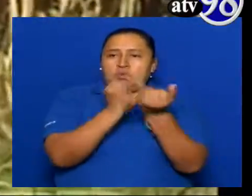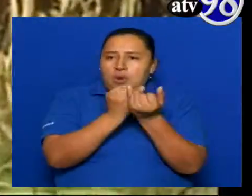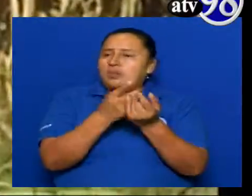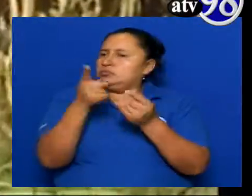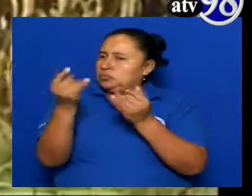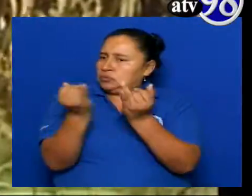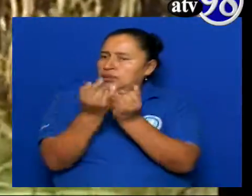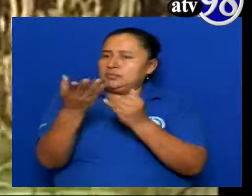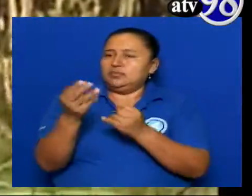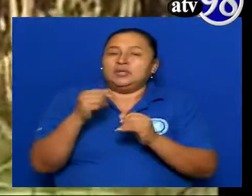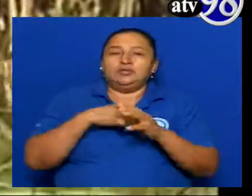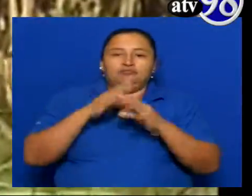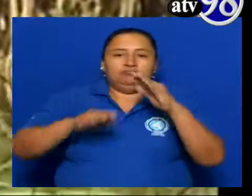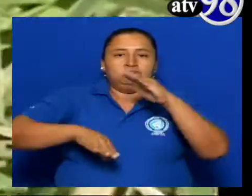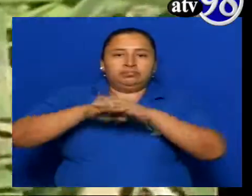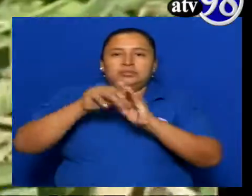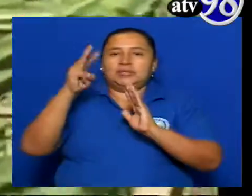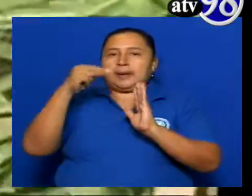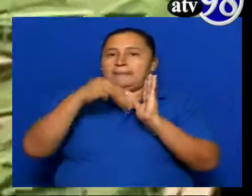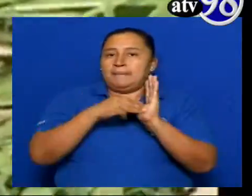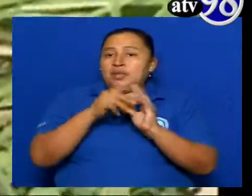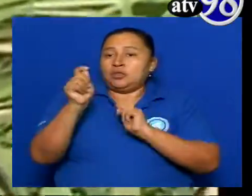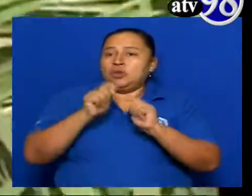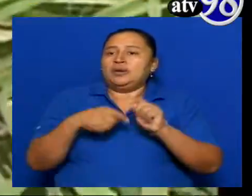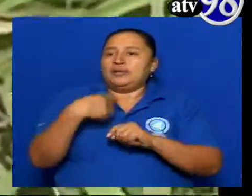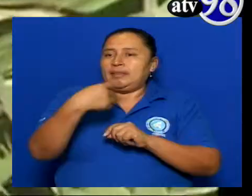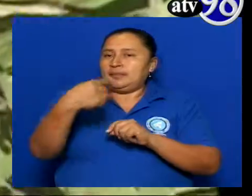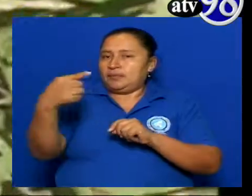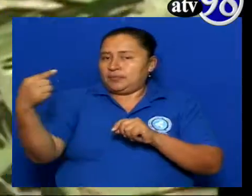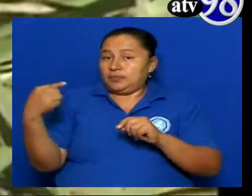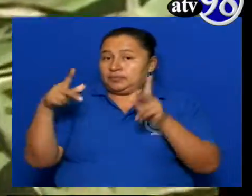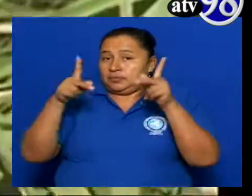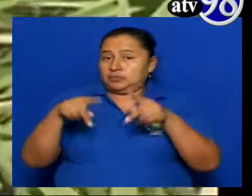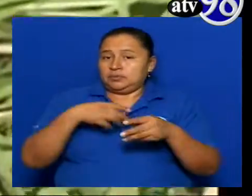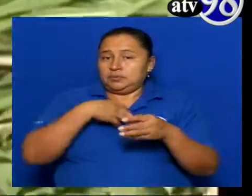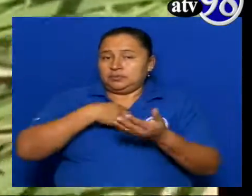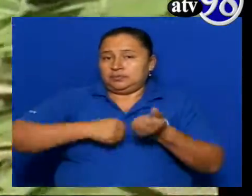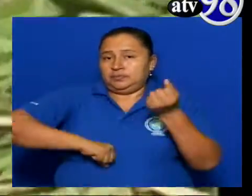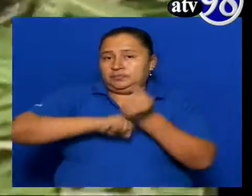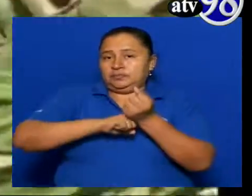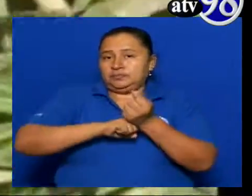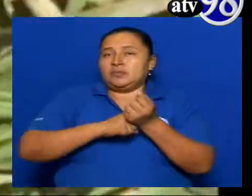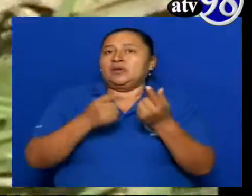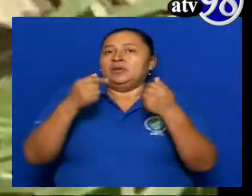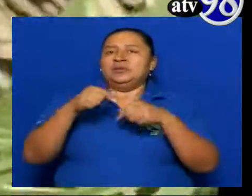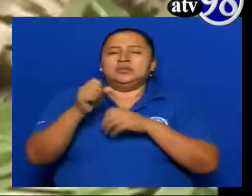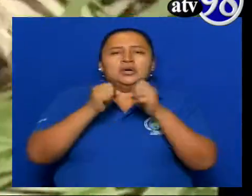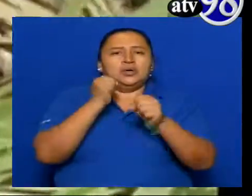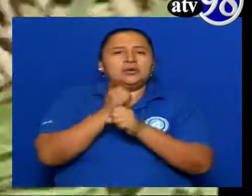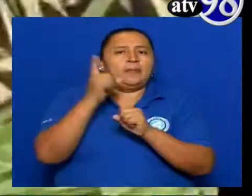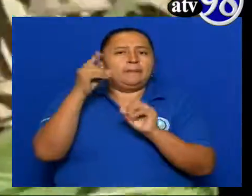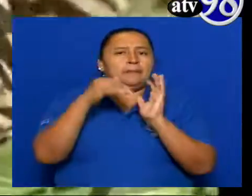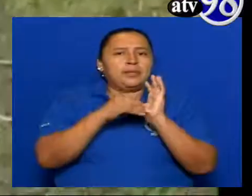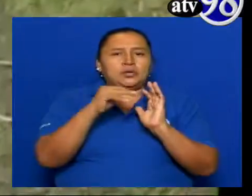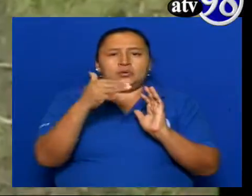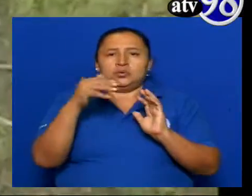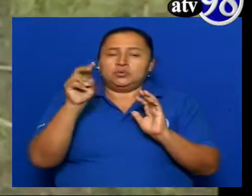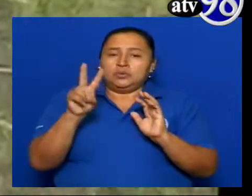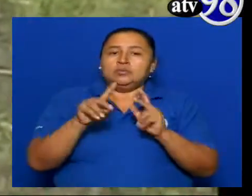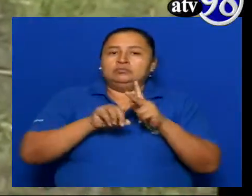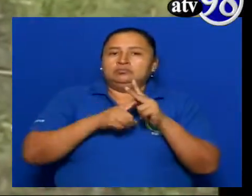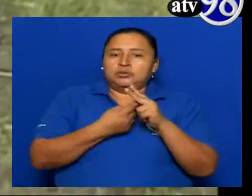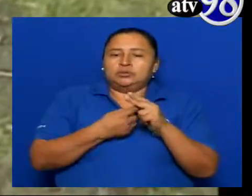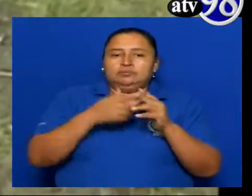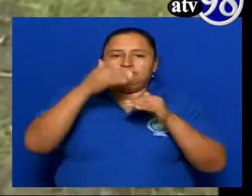de $3,000 a favor de cada uno de los beneficiados. Desde 1992 inició el proceso